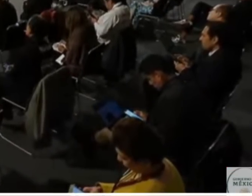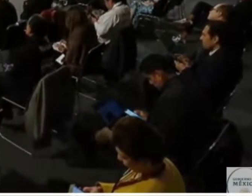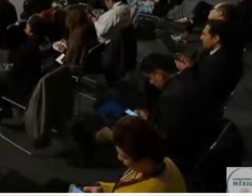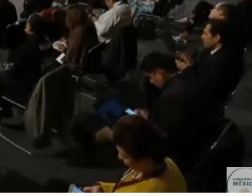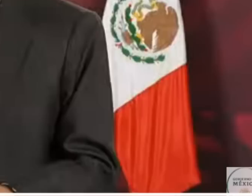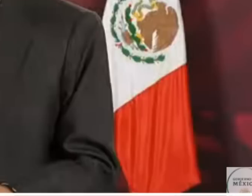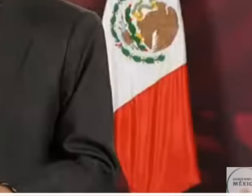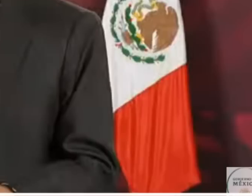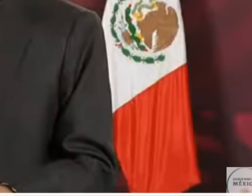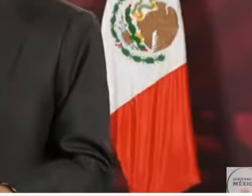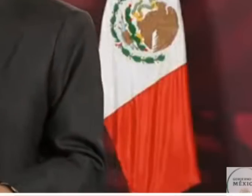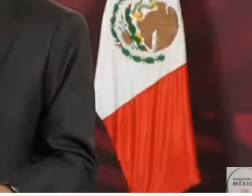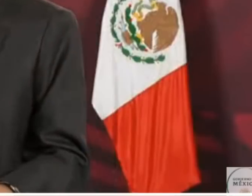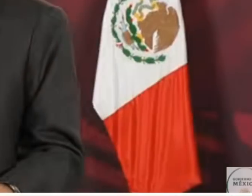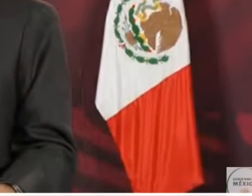ha estado